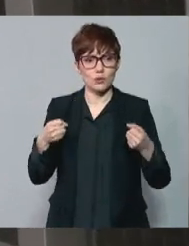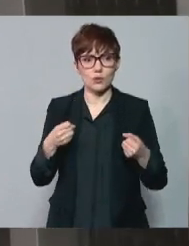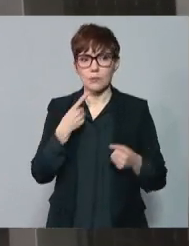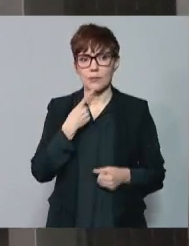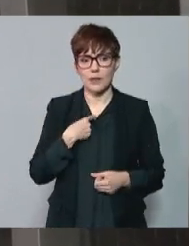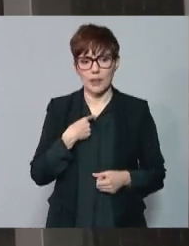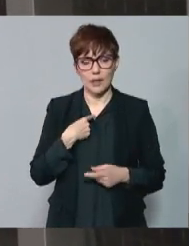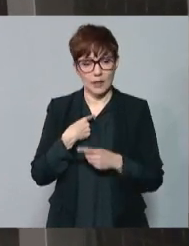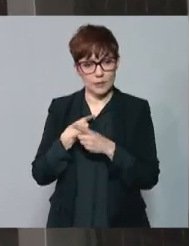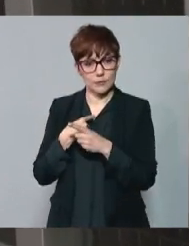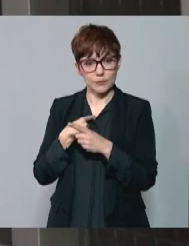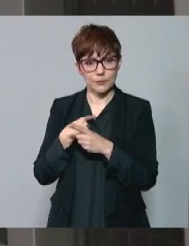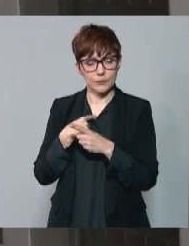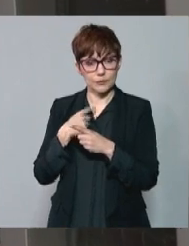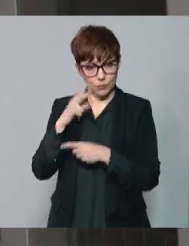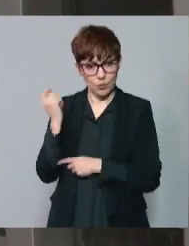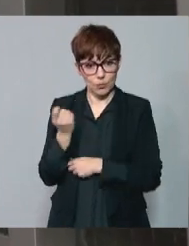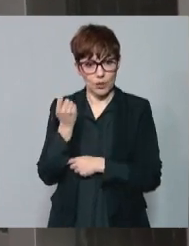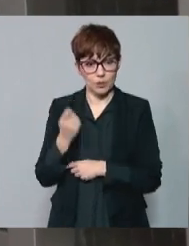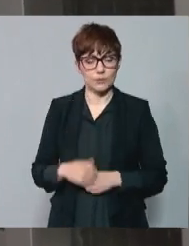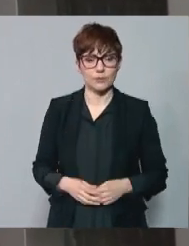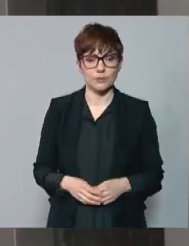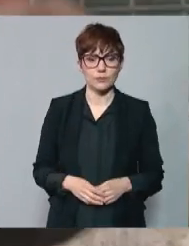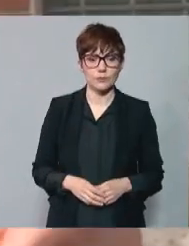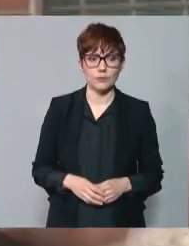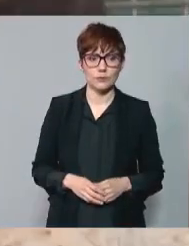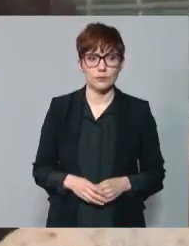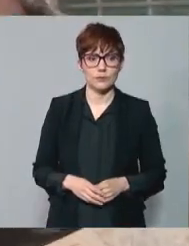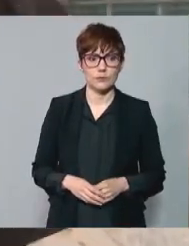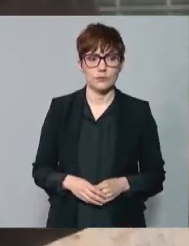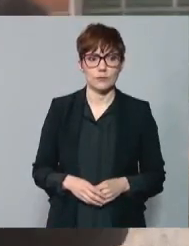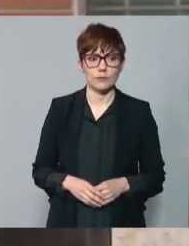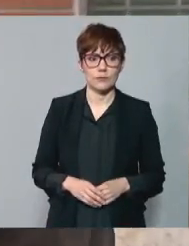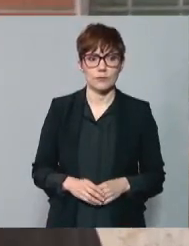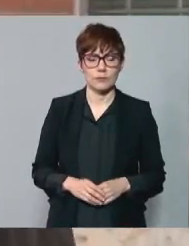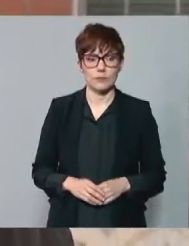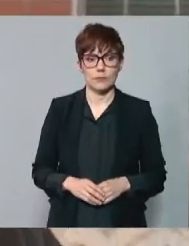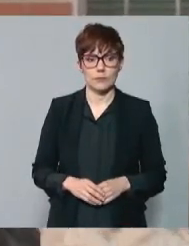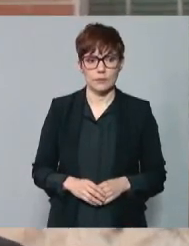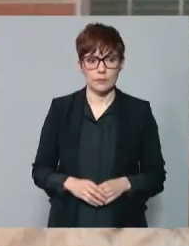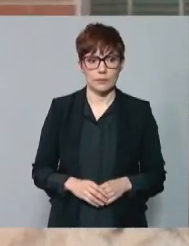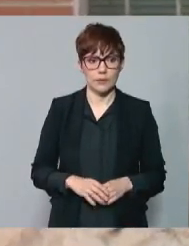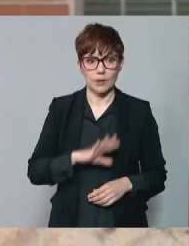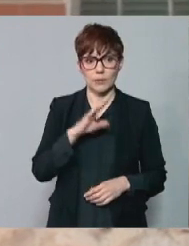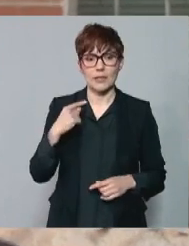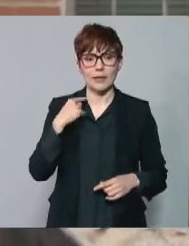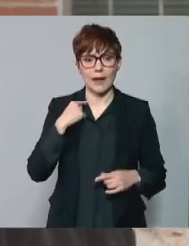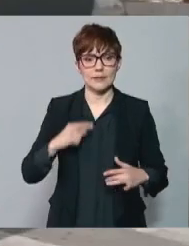dicho los bomberos. Un bombero. Y subieron por lo visto también arriba a ver si habían